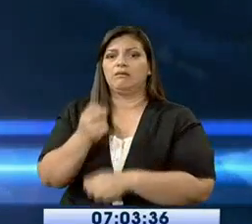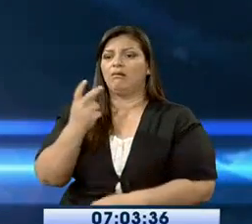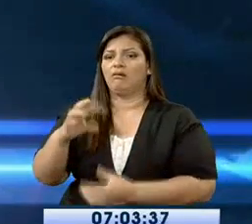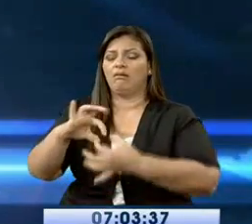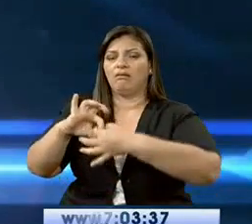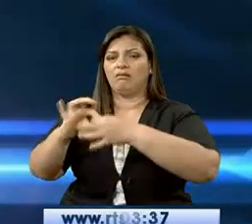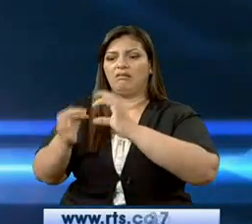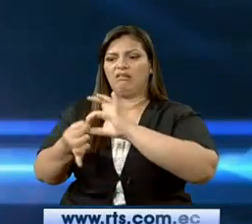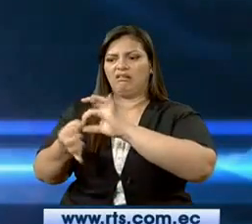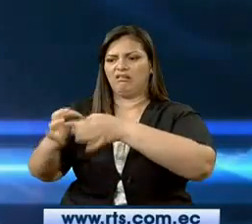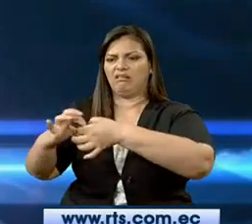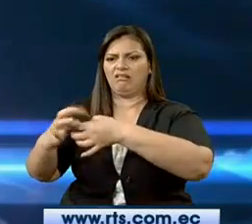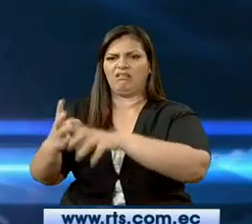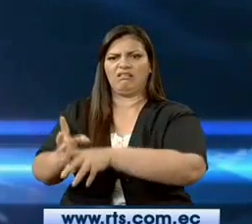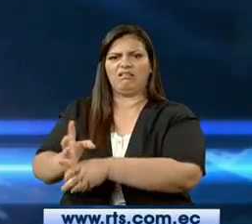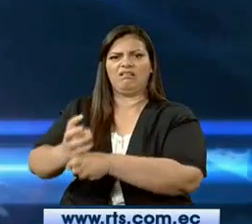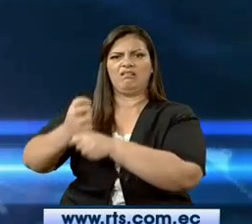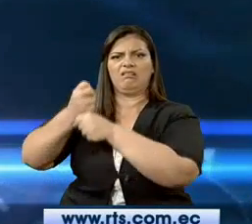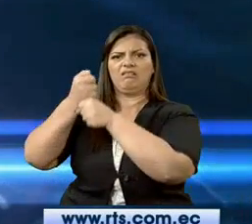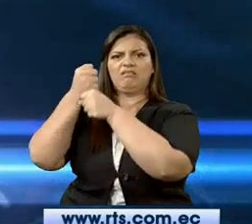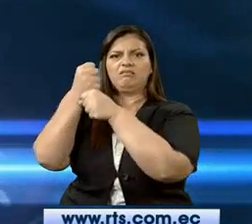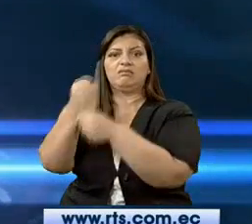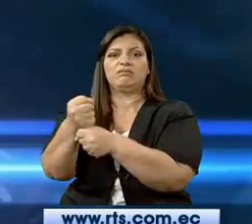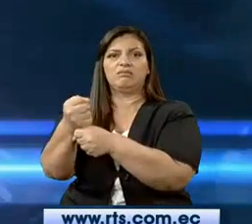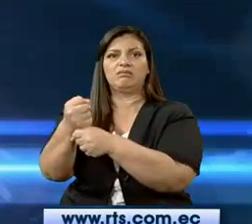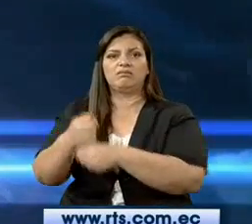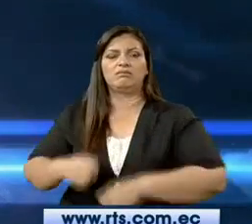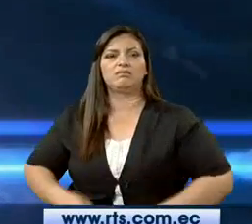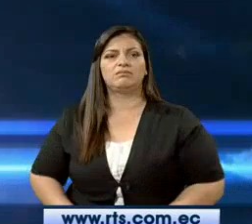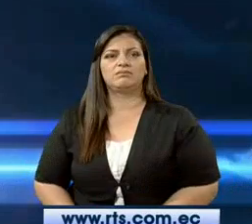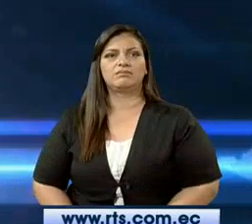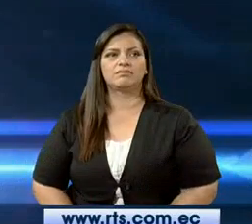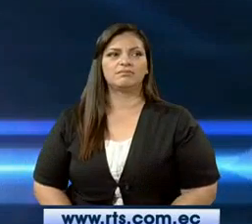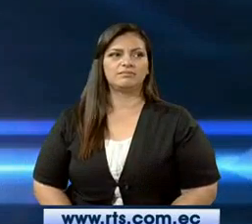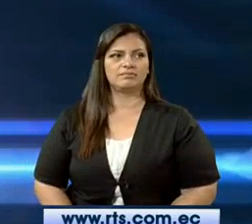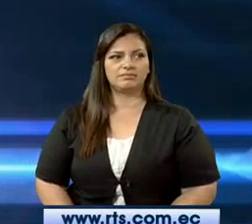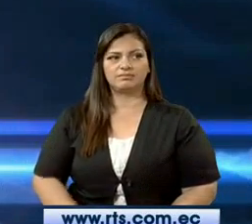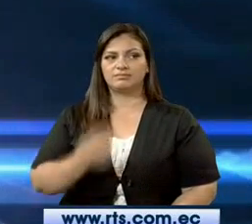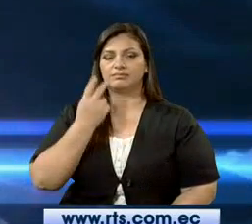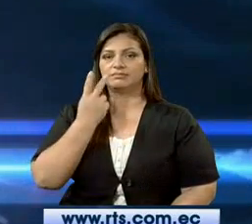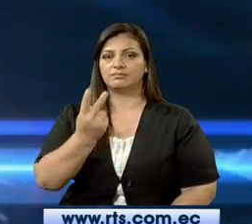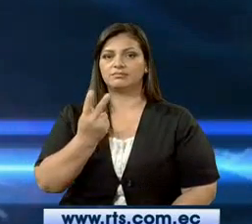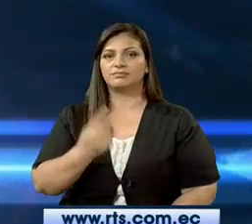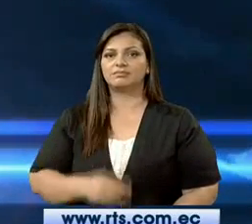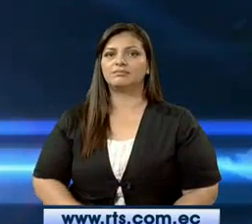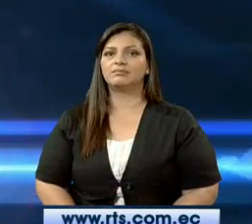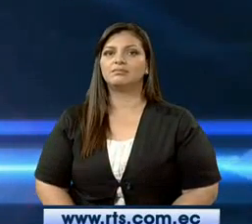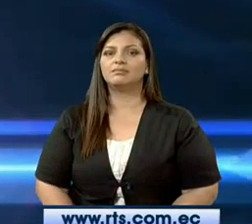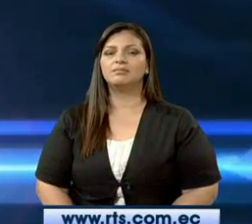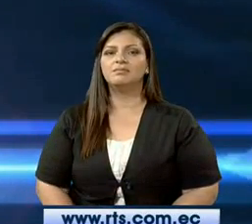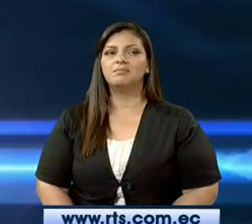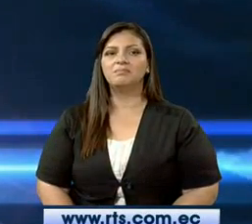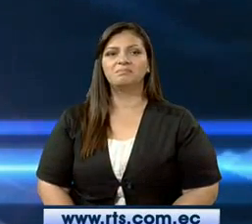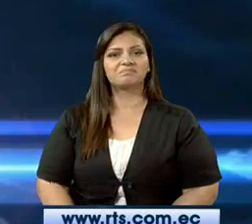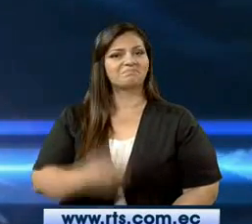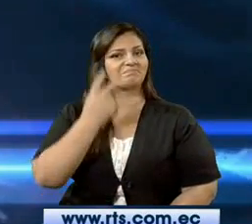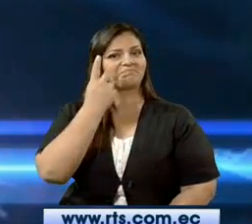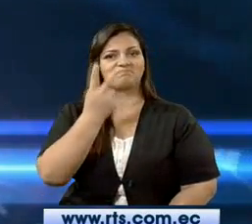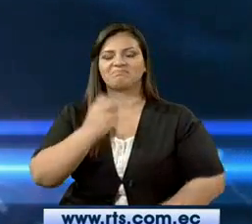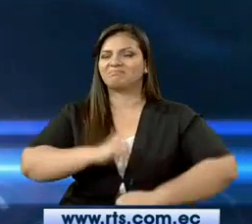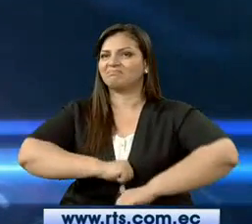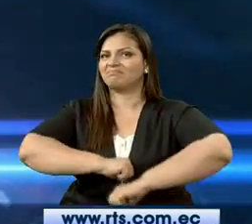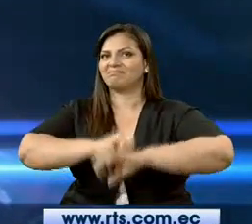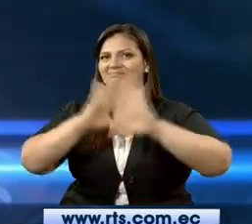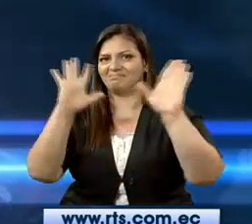las aseguran. Ajá. Por eso digo, encadenándolas con sendos candados. Ahí está, también. Vea, ahí está. Ajá. Pueden ustedes apreciar.